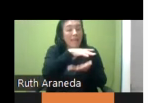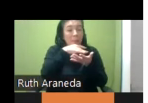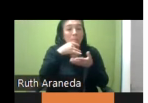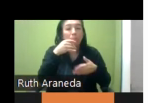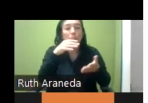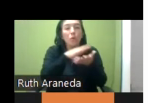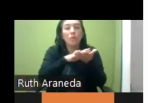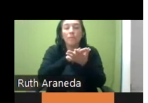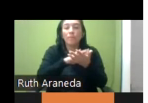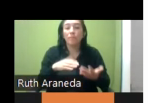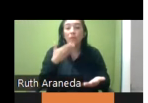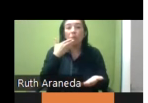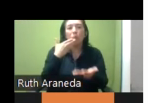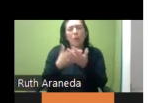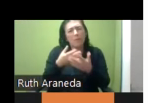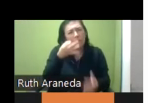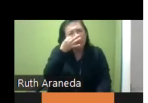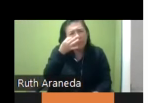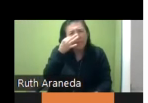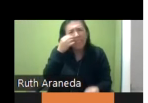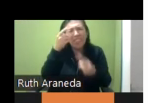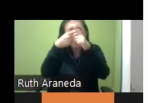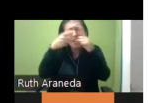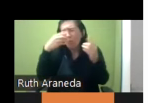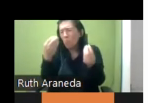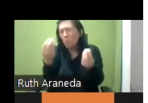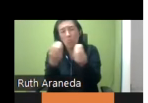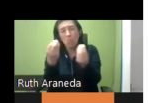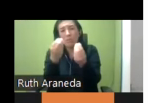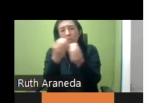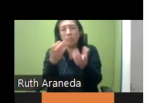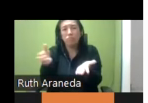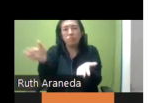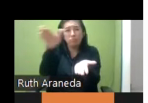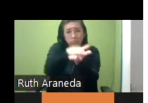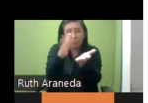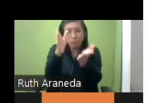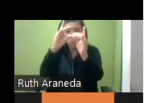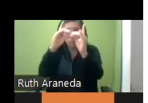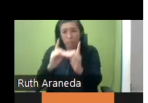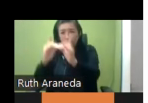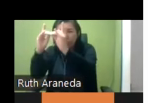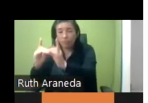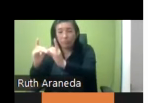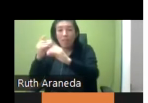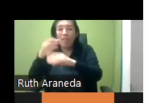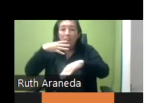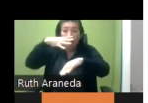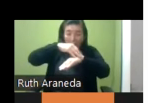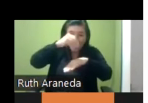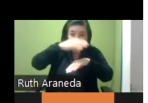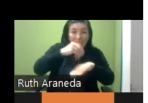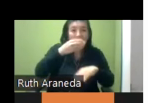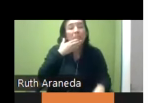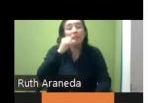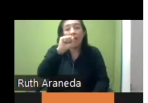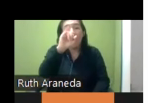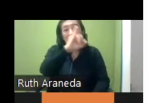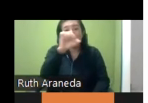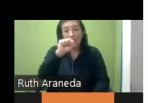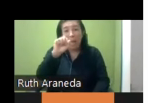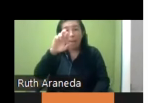en la observación de miles de tumbas tanto en la costa de Arica como en el interior, en el Valle de Azapa y otros valles